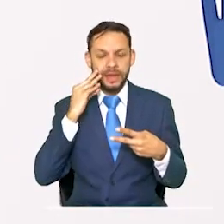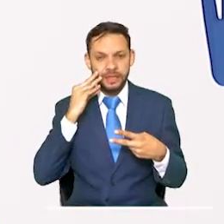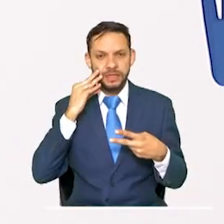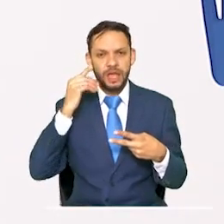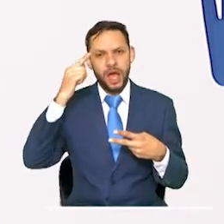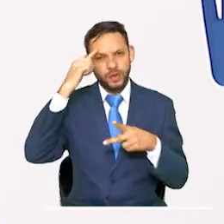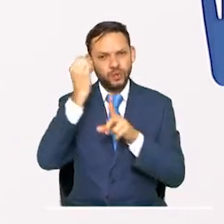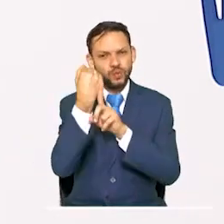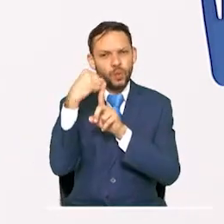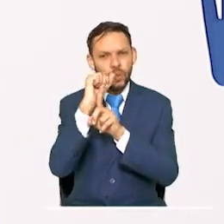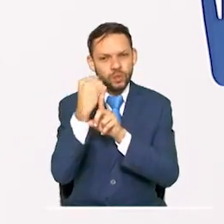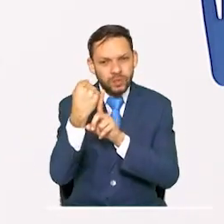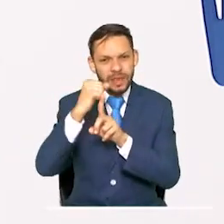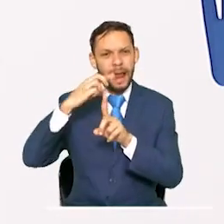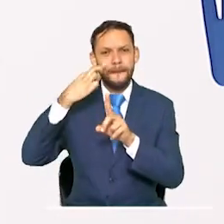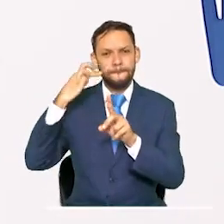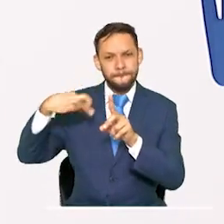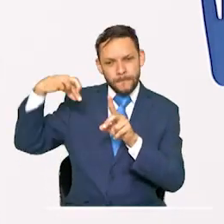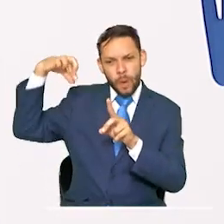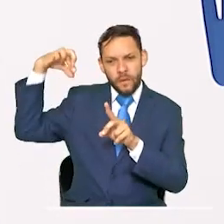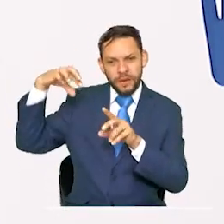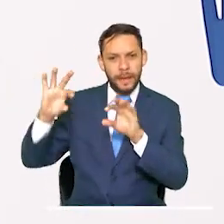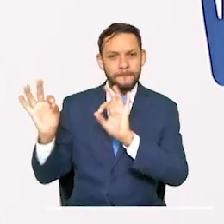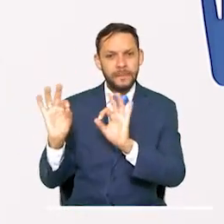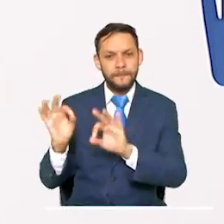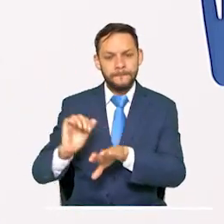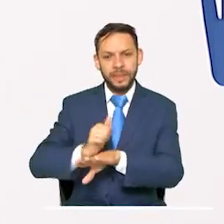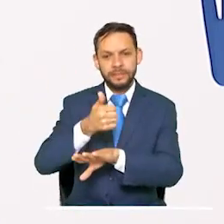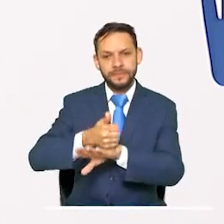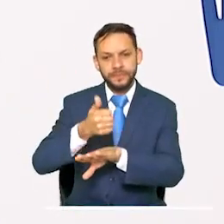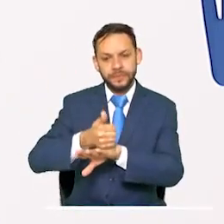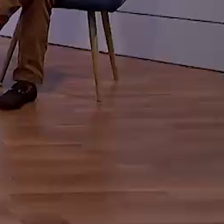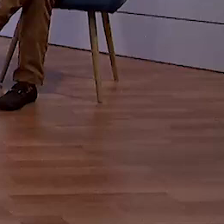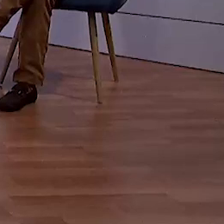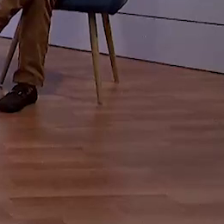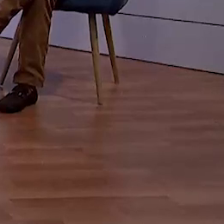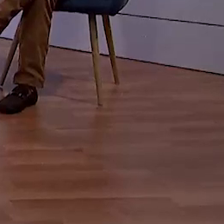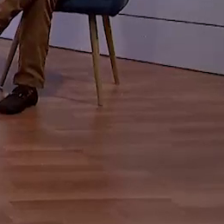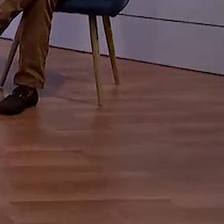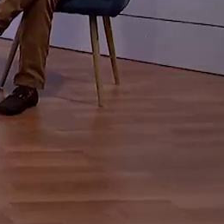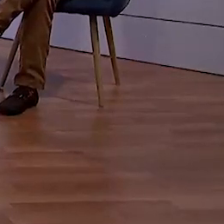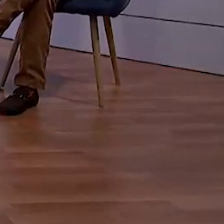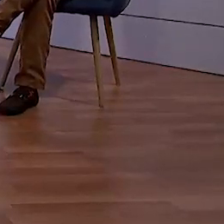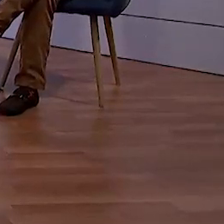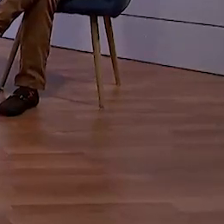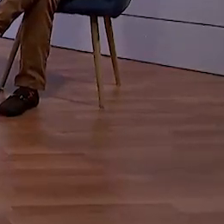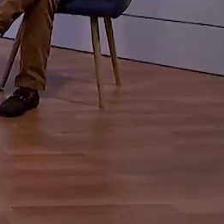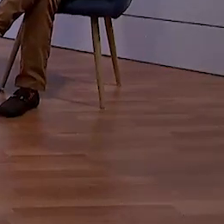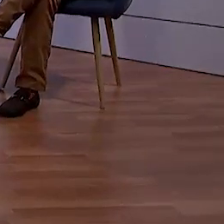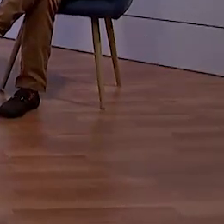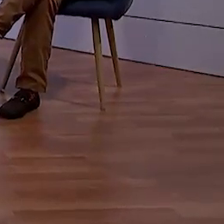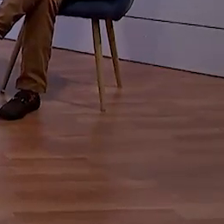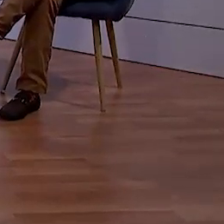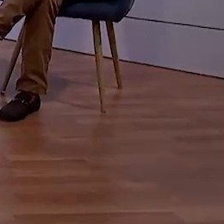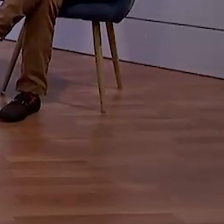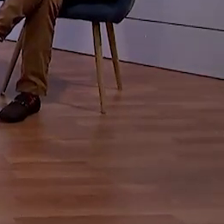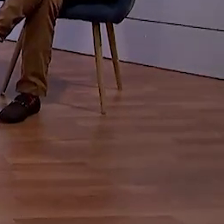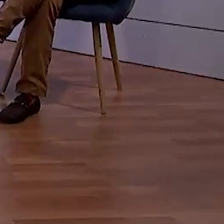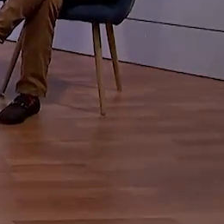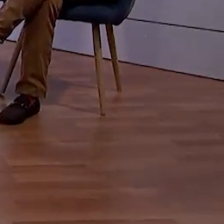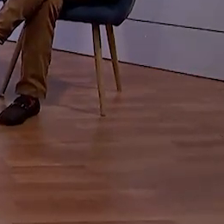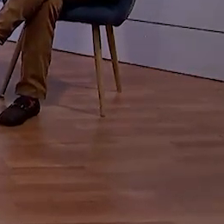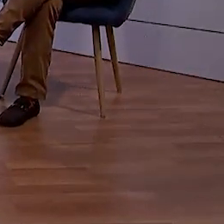y director de la revista científica Cultura y Droga y coordinador académico en el Diplomado de Prescripción